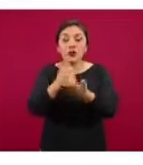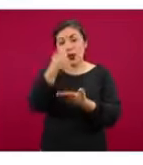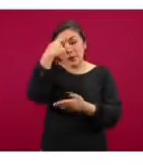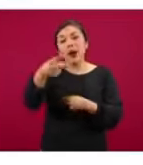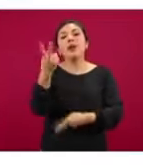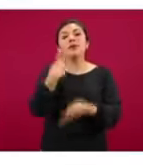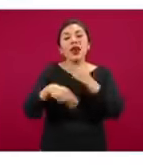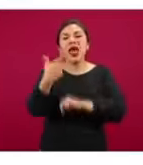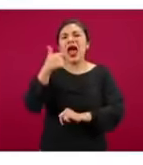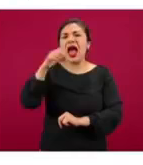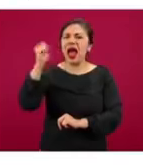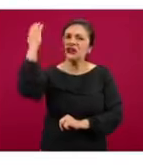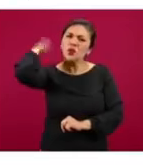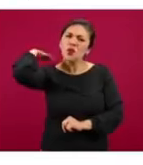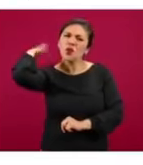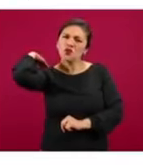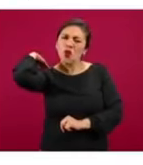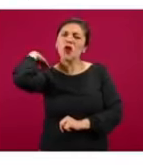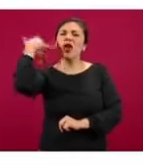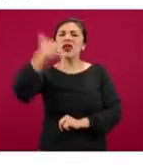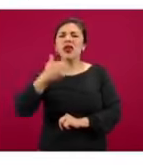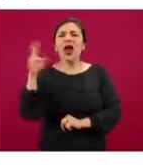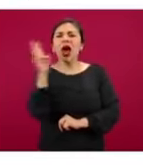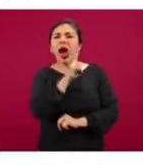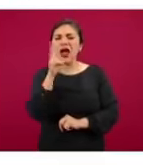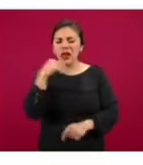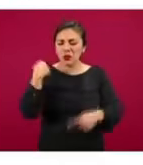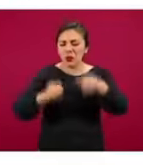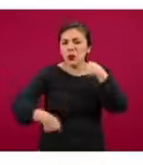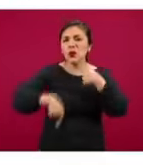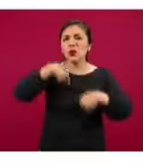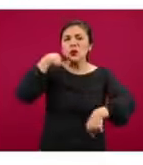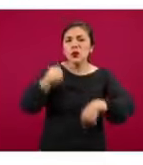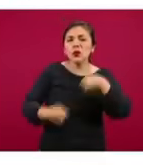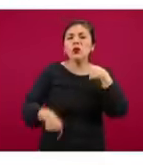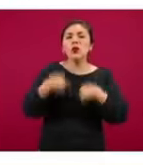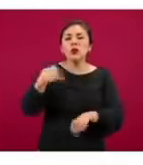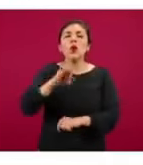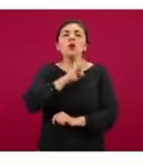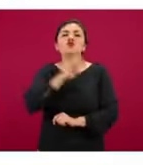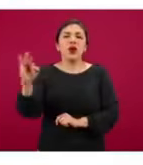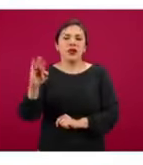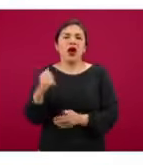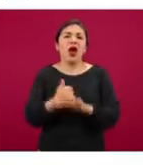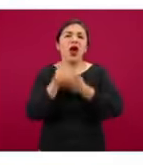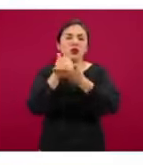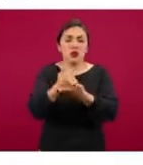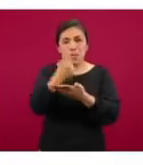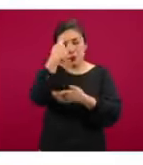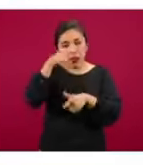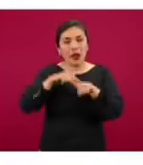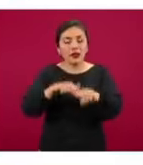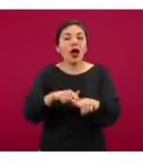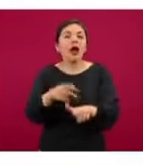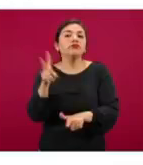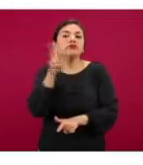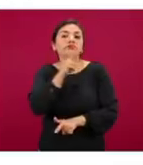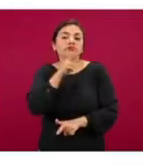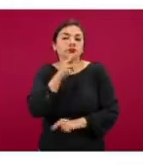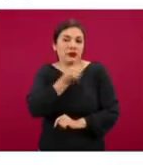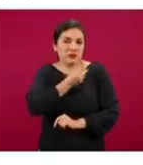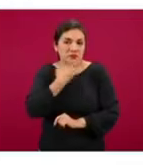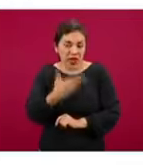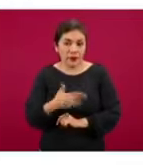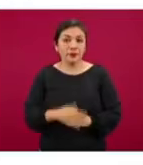intercambio gaseoso y por lo tanto la ocupación de oxígeno por todo el sistema del organismo sea la